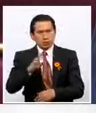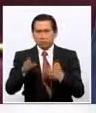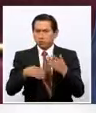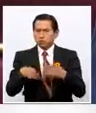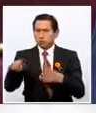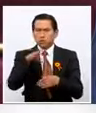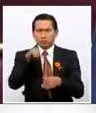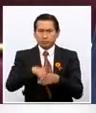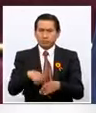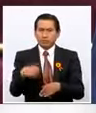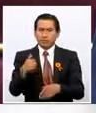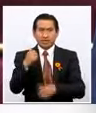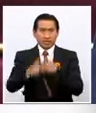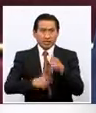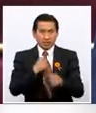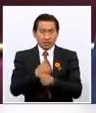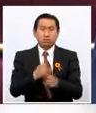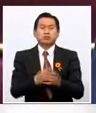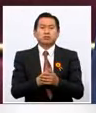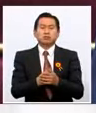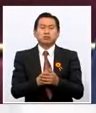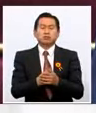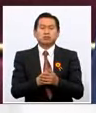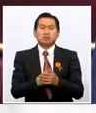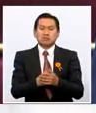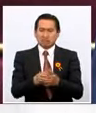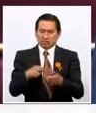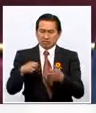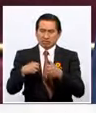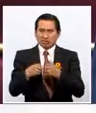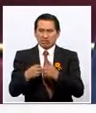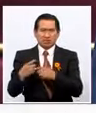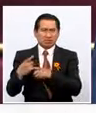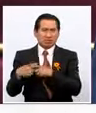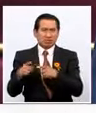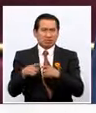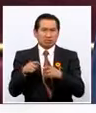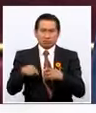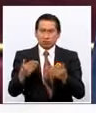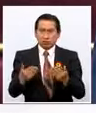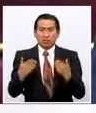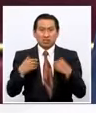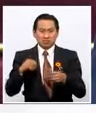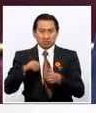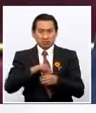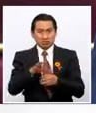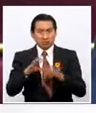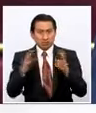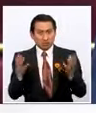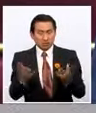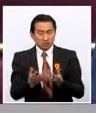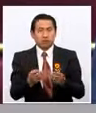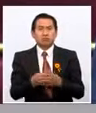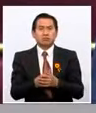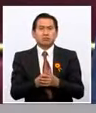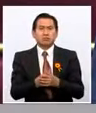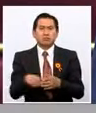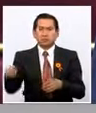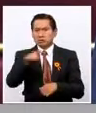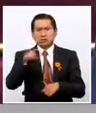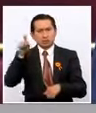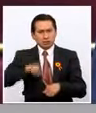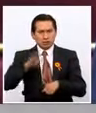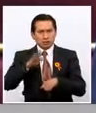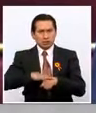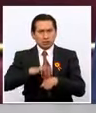siguientes 10 años para salir de la situación en la cual nos está dejando la pandemia hay que reflexionarlo